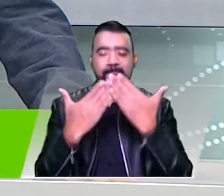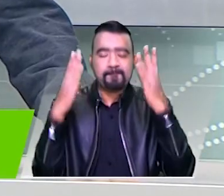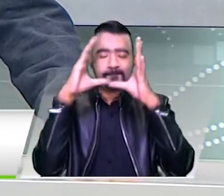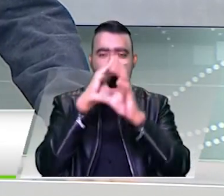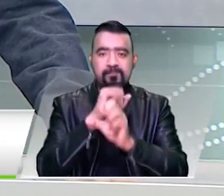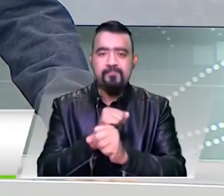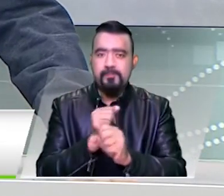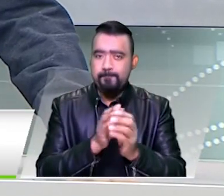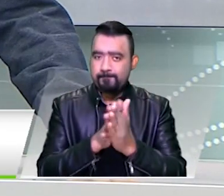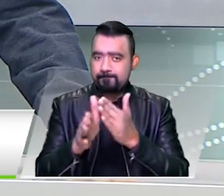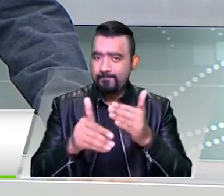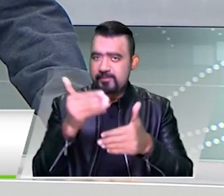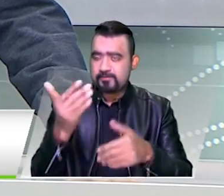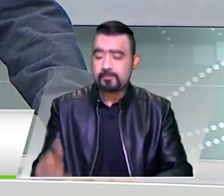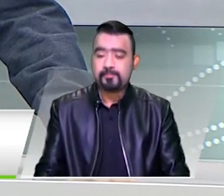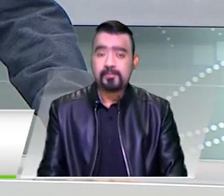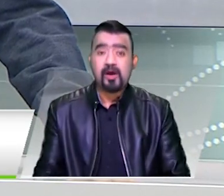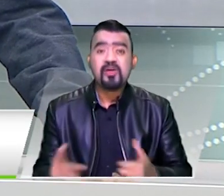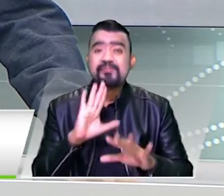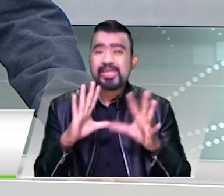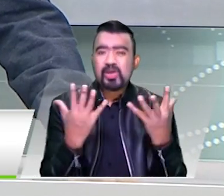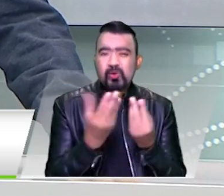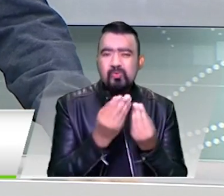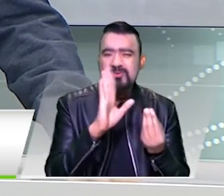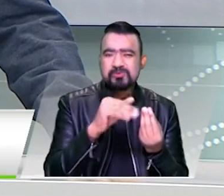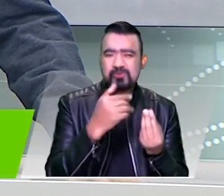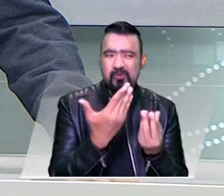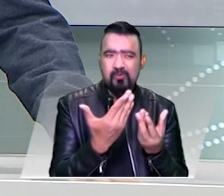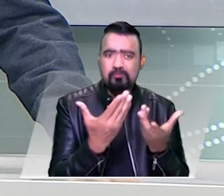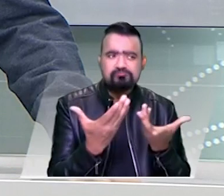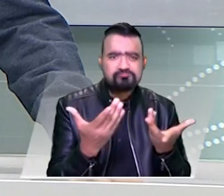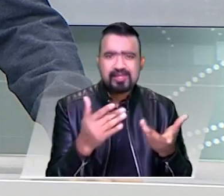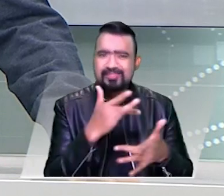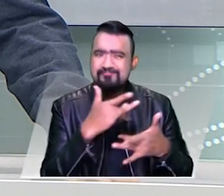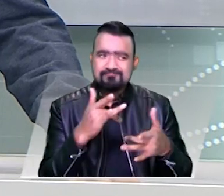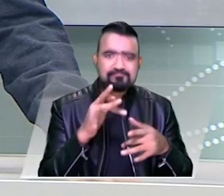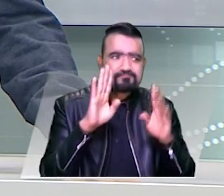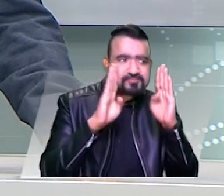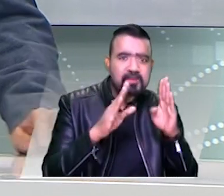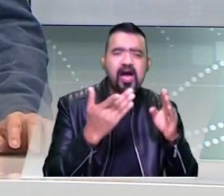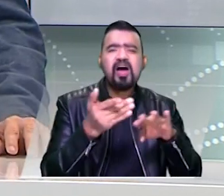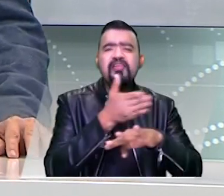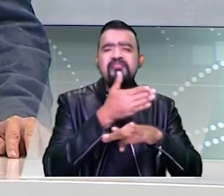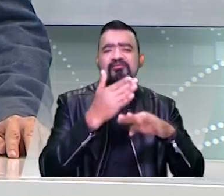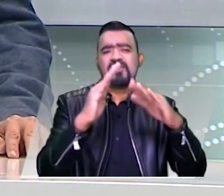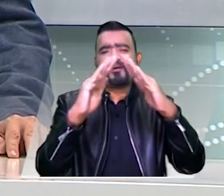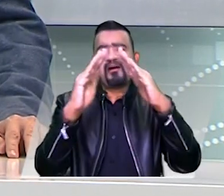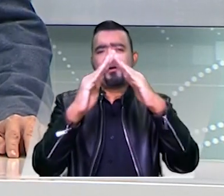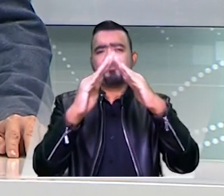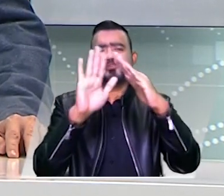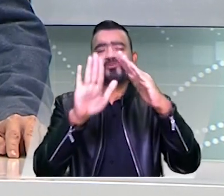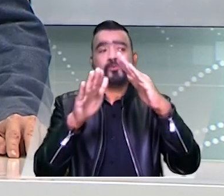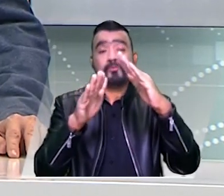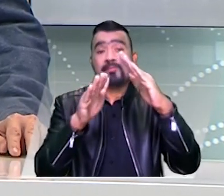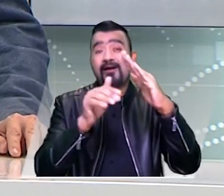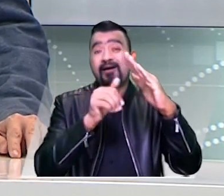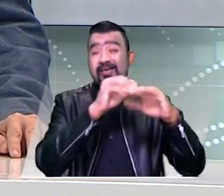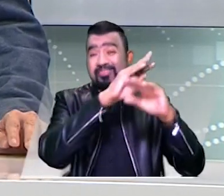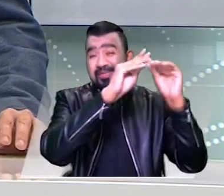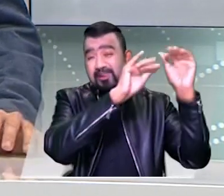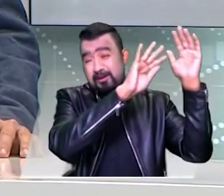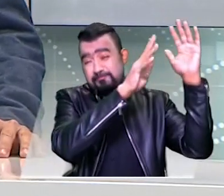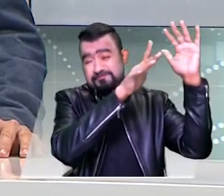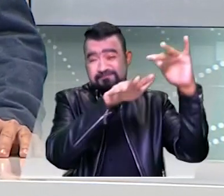y organismos de socorro buscan a un niño de 2 años desaparecido luego de que su casa fuera derrumbada por una luz de tierra en el municipio